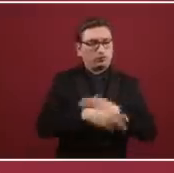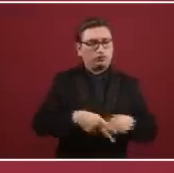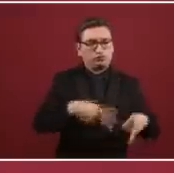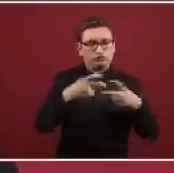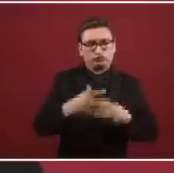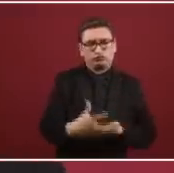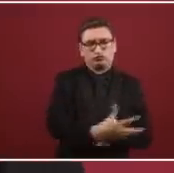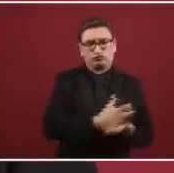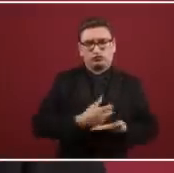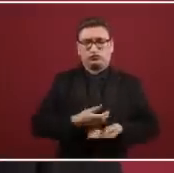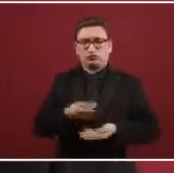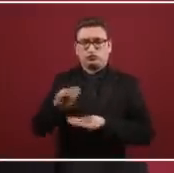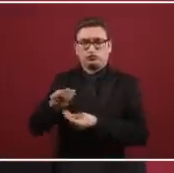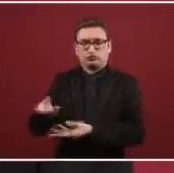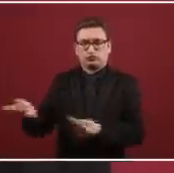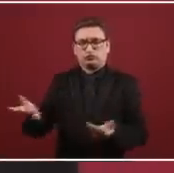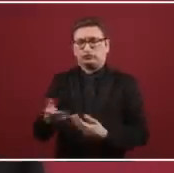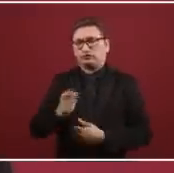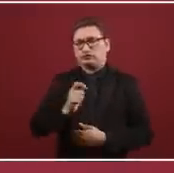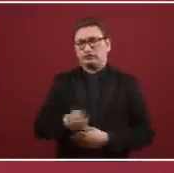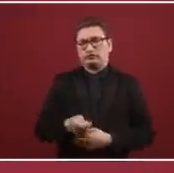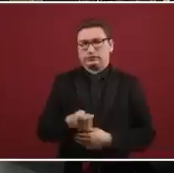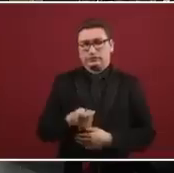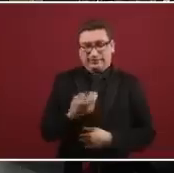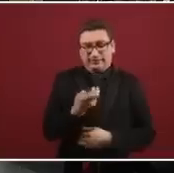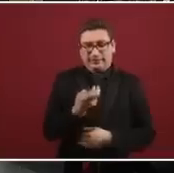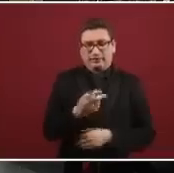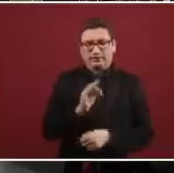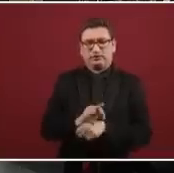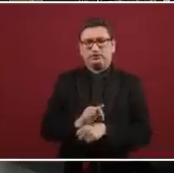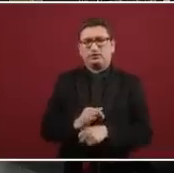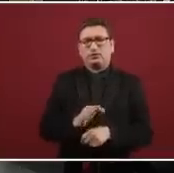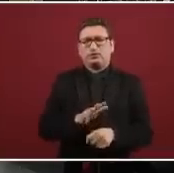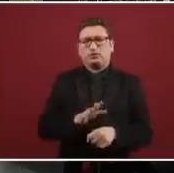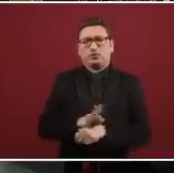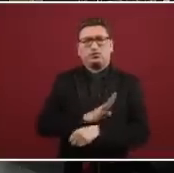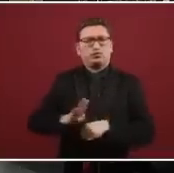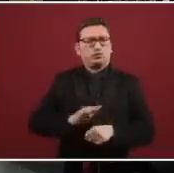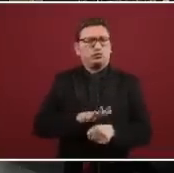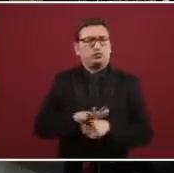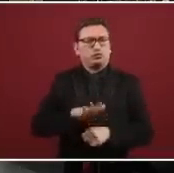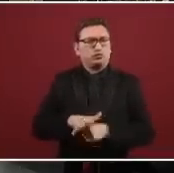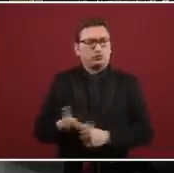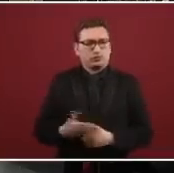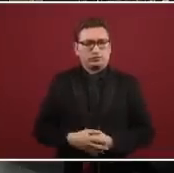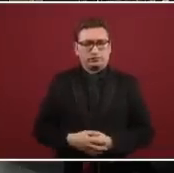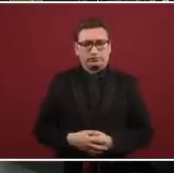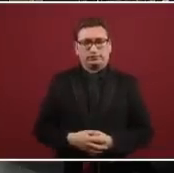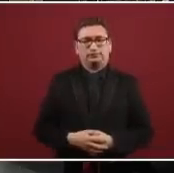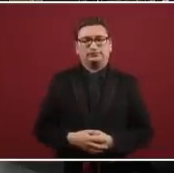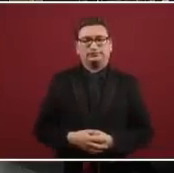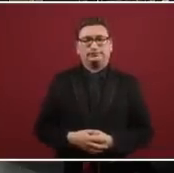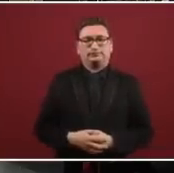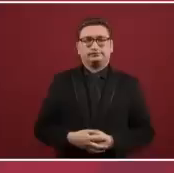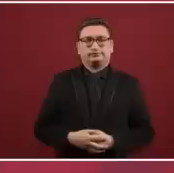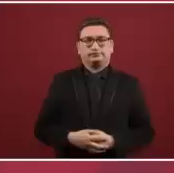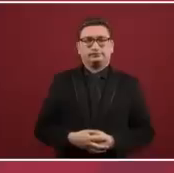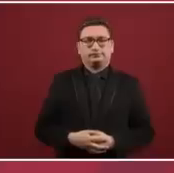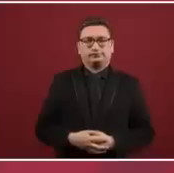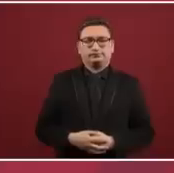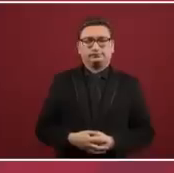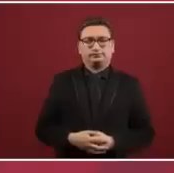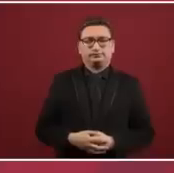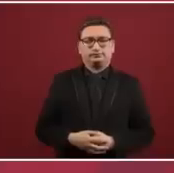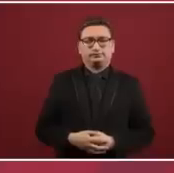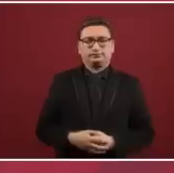¿Y cuáles son las ventajas? De que antes se